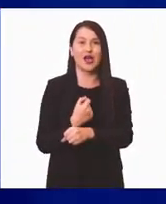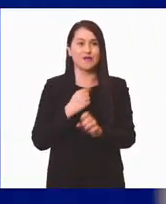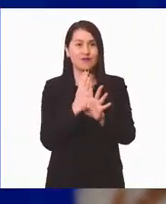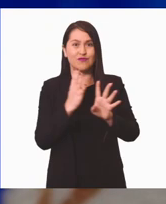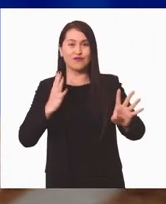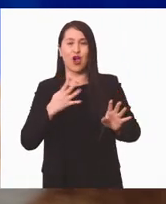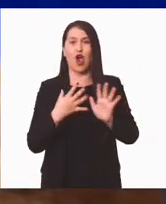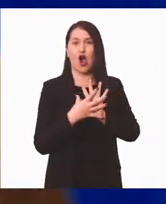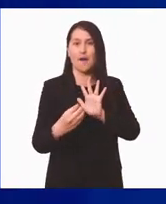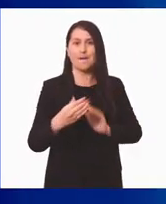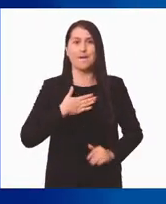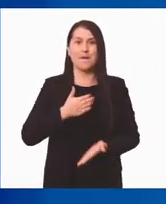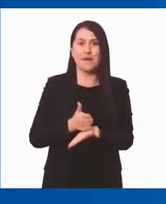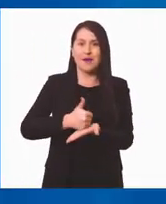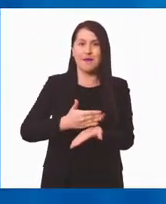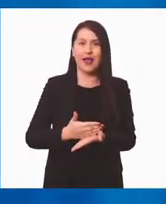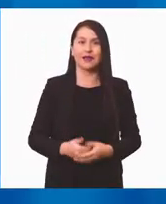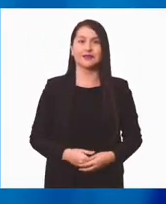plan.